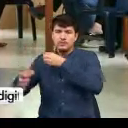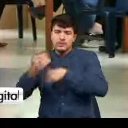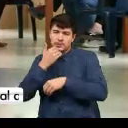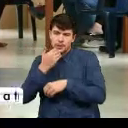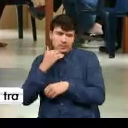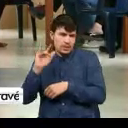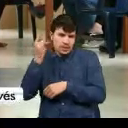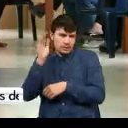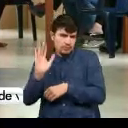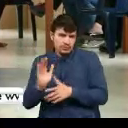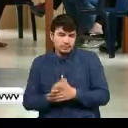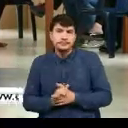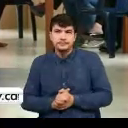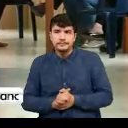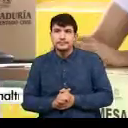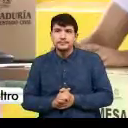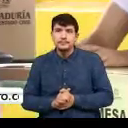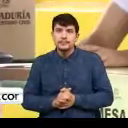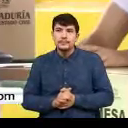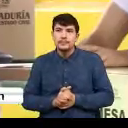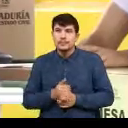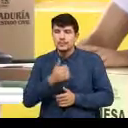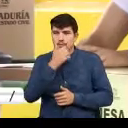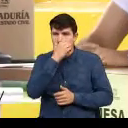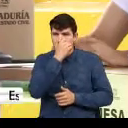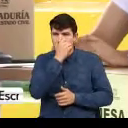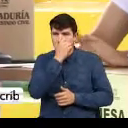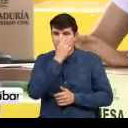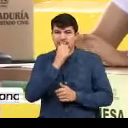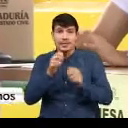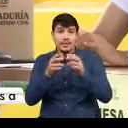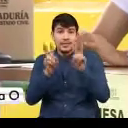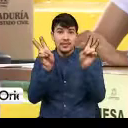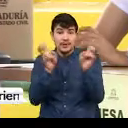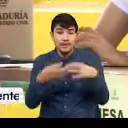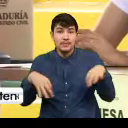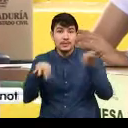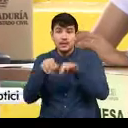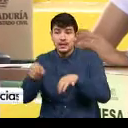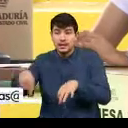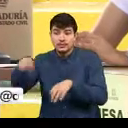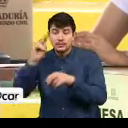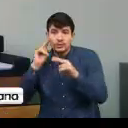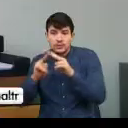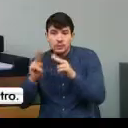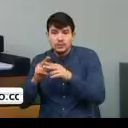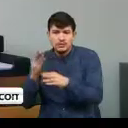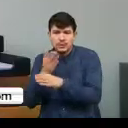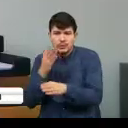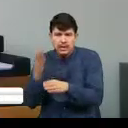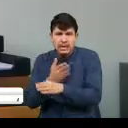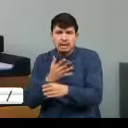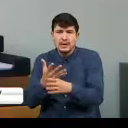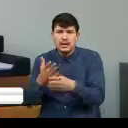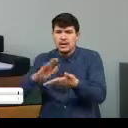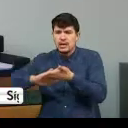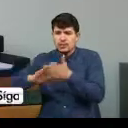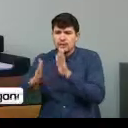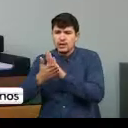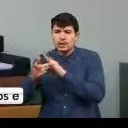decirlo de alguna manera, con un tema muy importante, ellos conocen conflictos comunitarios de